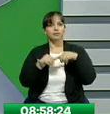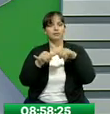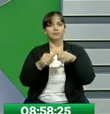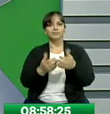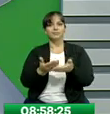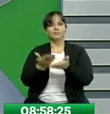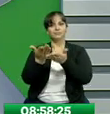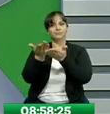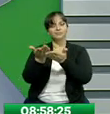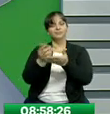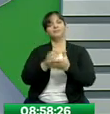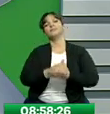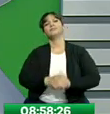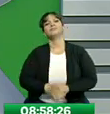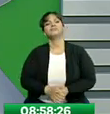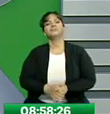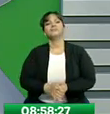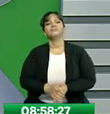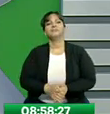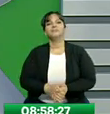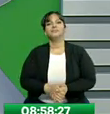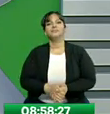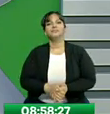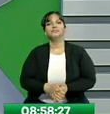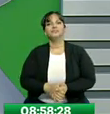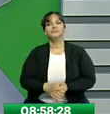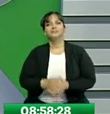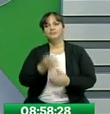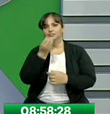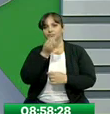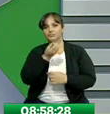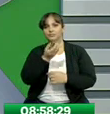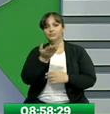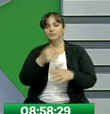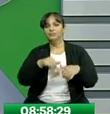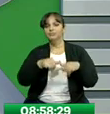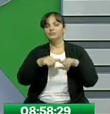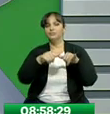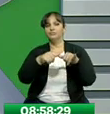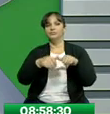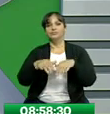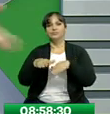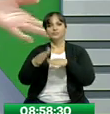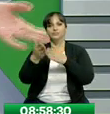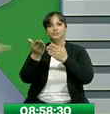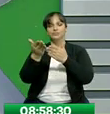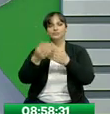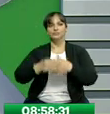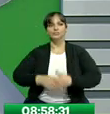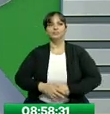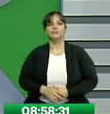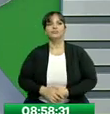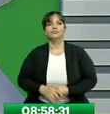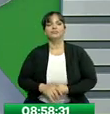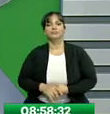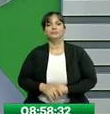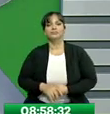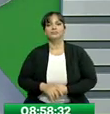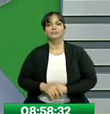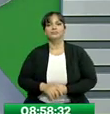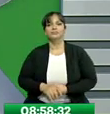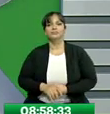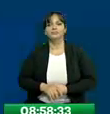a nuestros compañeros que ya están listos para seguir informando en vivo y en directo de diferentes puntos de la ciudad